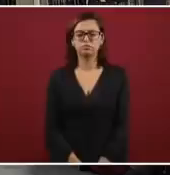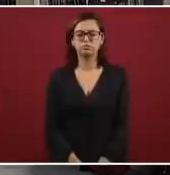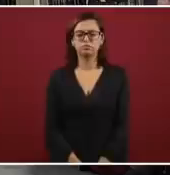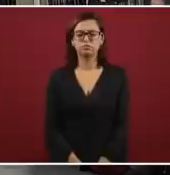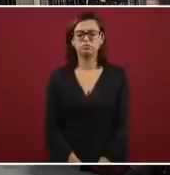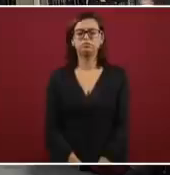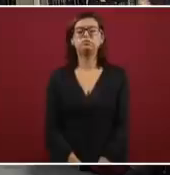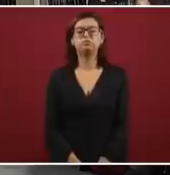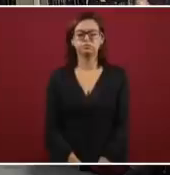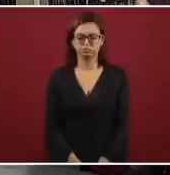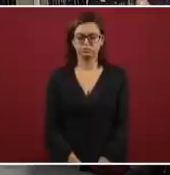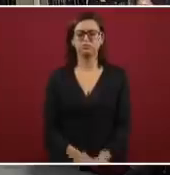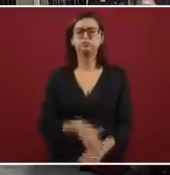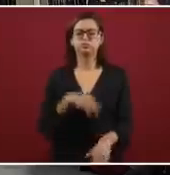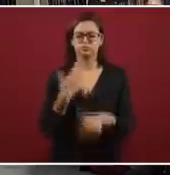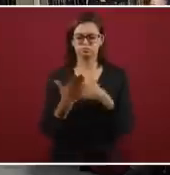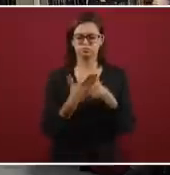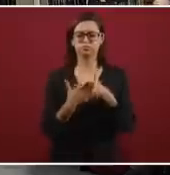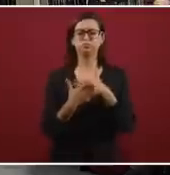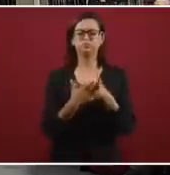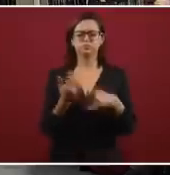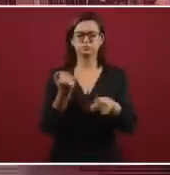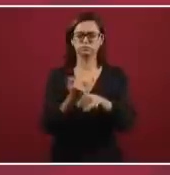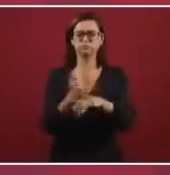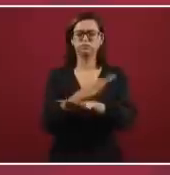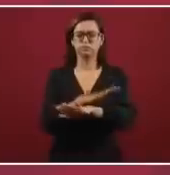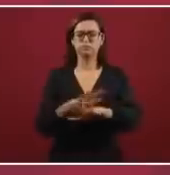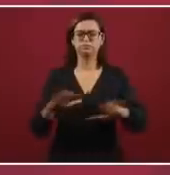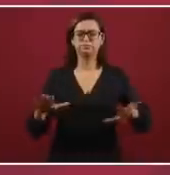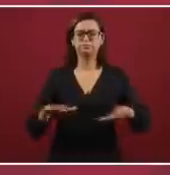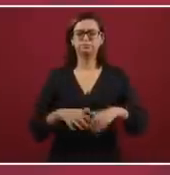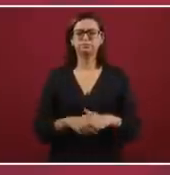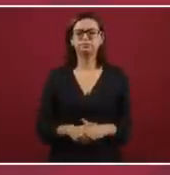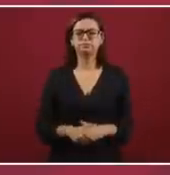Sí, se va a informar sobre